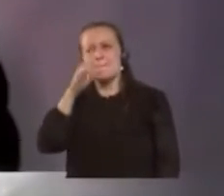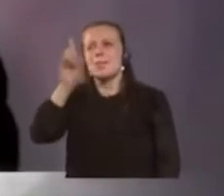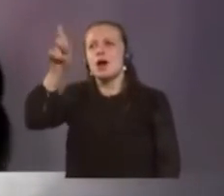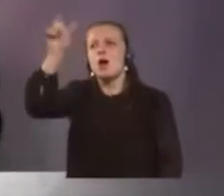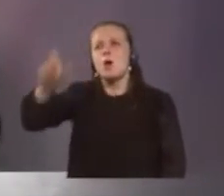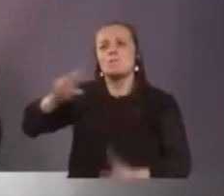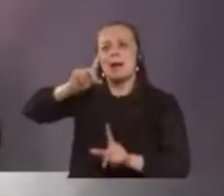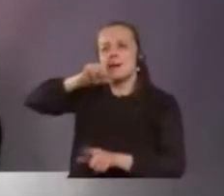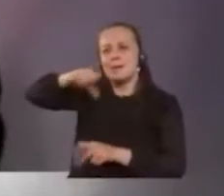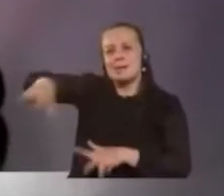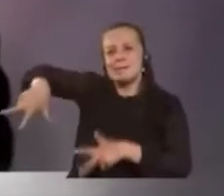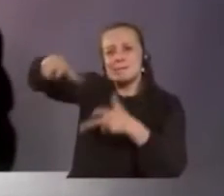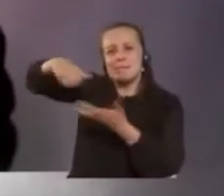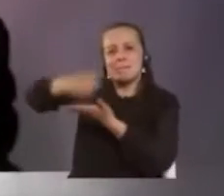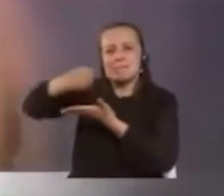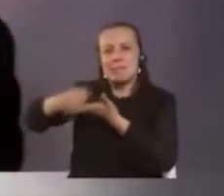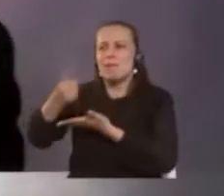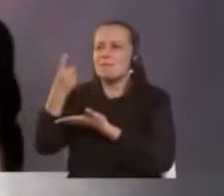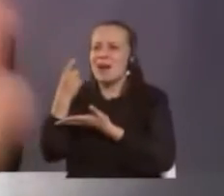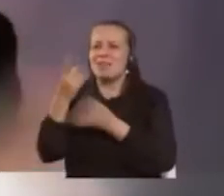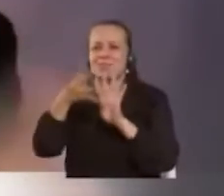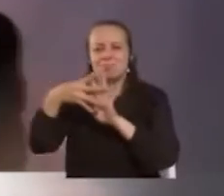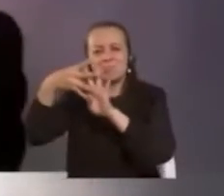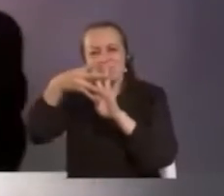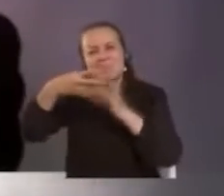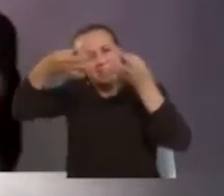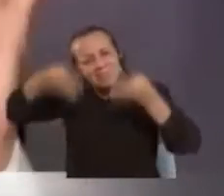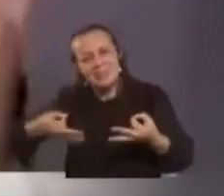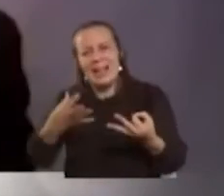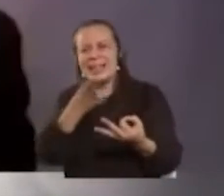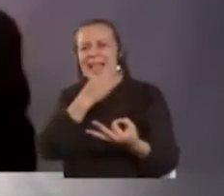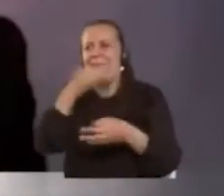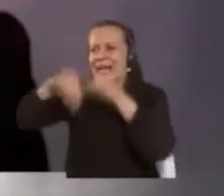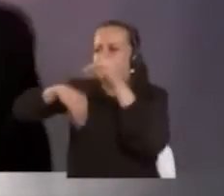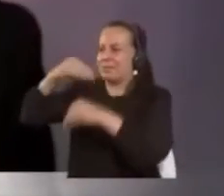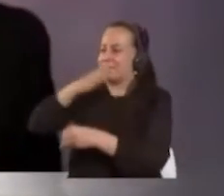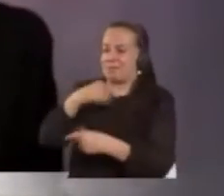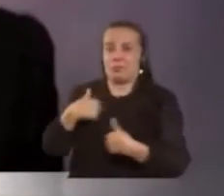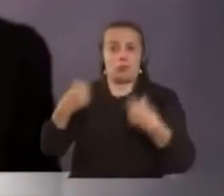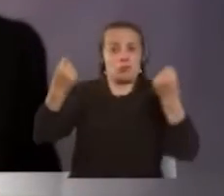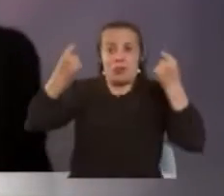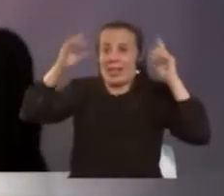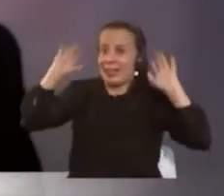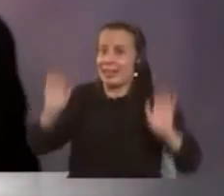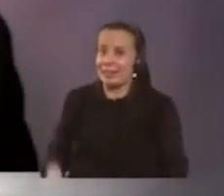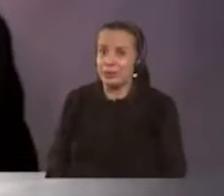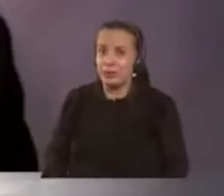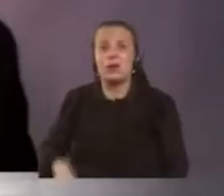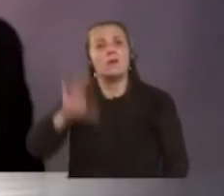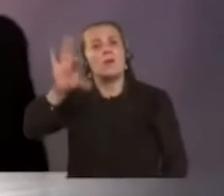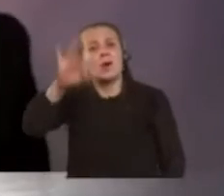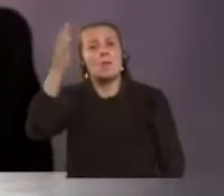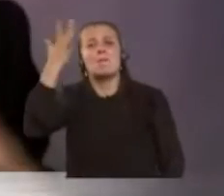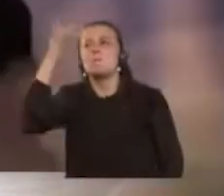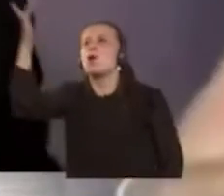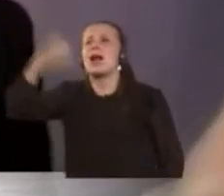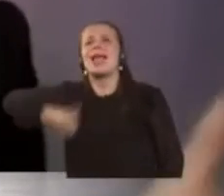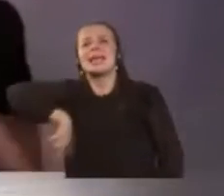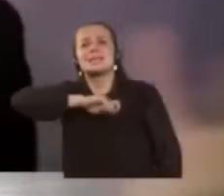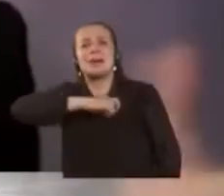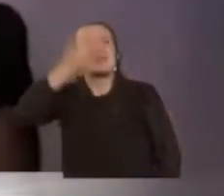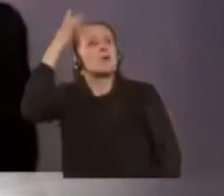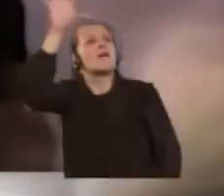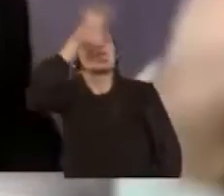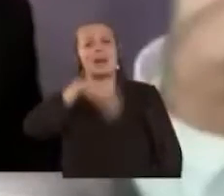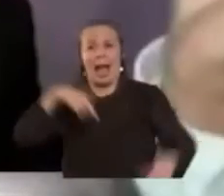registrador, que fue incapaz de hacer unos formularios bien hechos, que entre otras cosas yo no entiendo por qué se contratan en España ni en el exterior. Es que aquí no hay